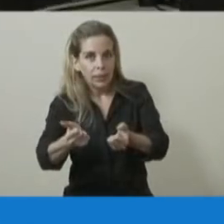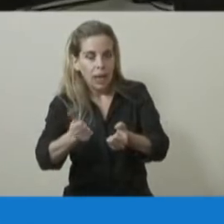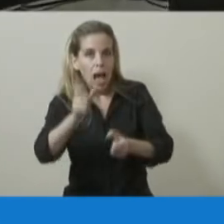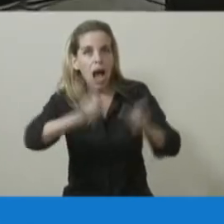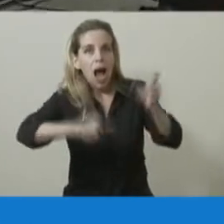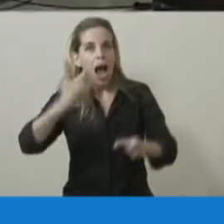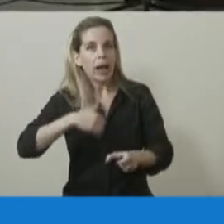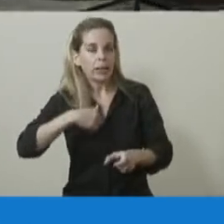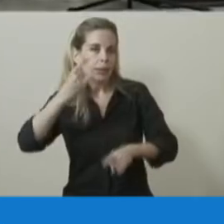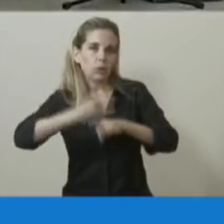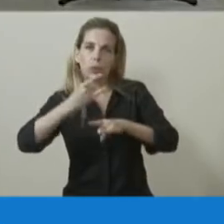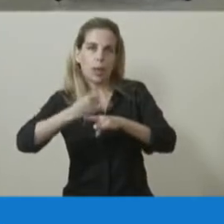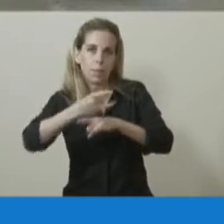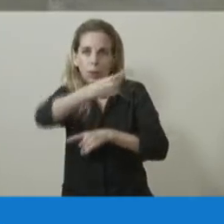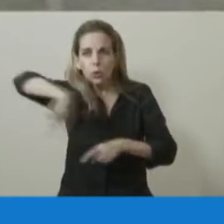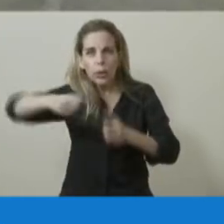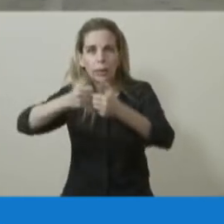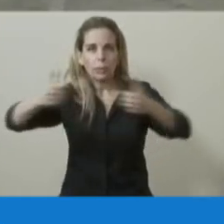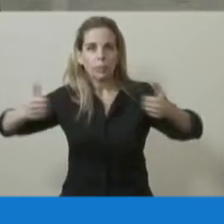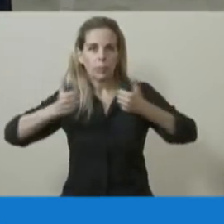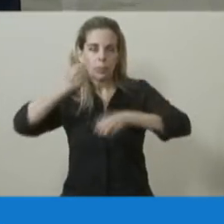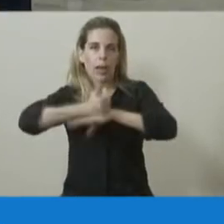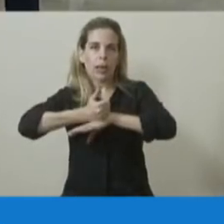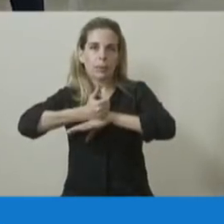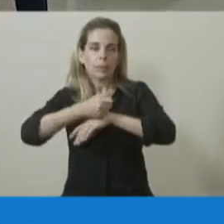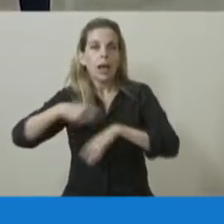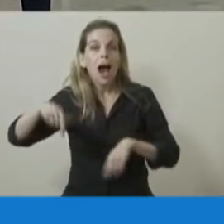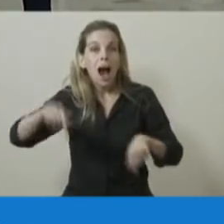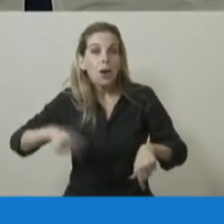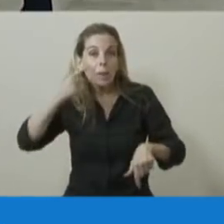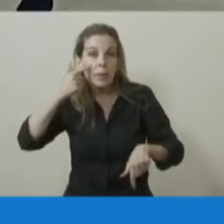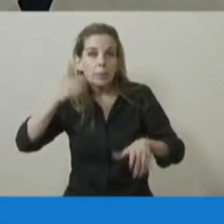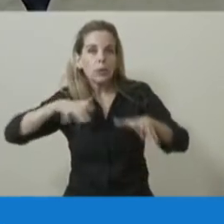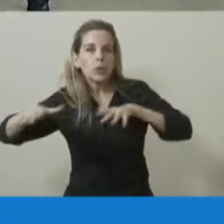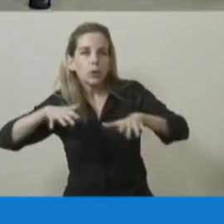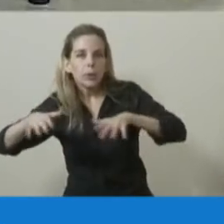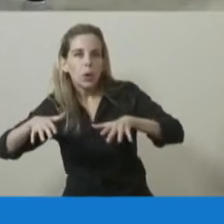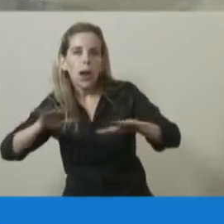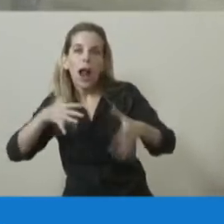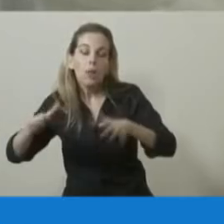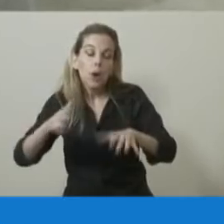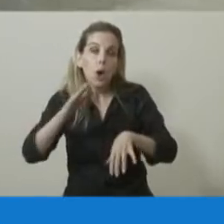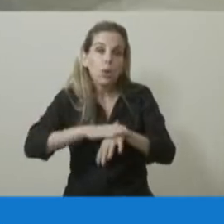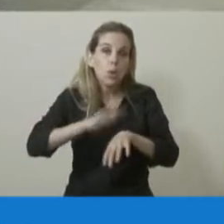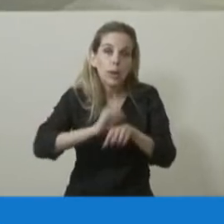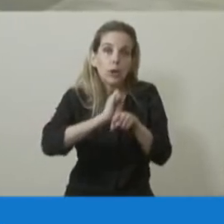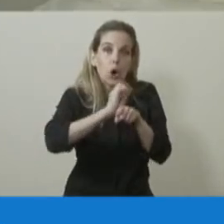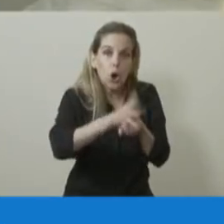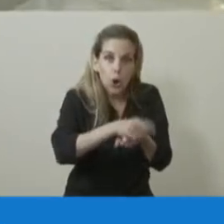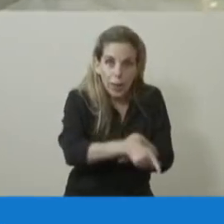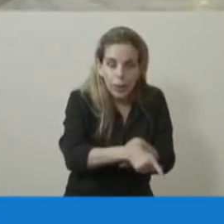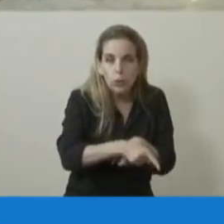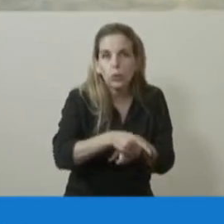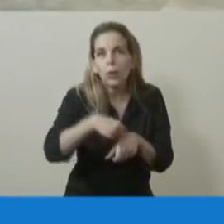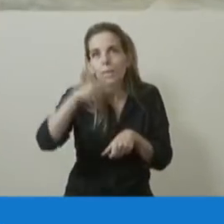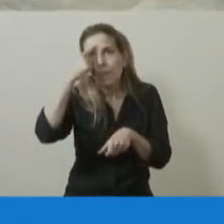argentinos. Estamos viviendo un tiempo donde tal vez por la pandemia los conflictos bélicos